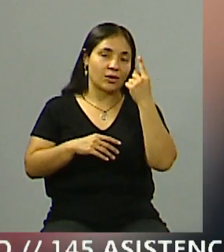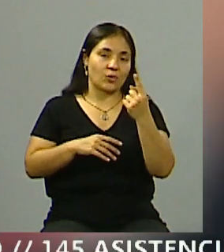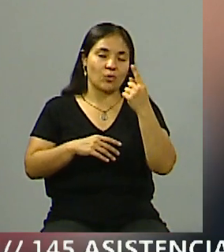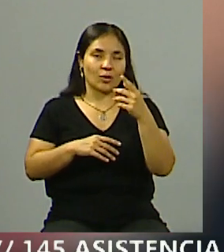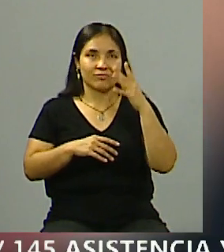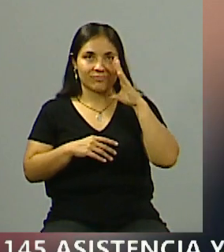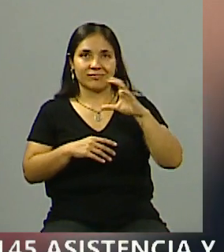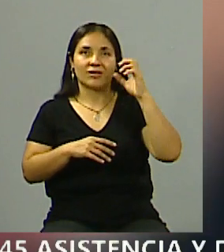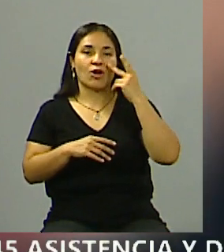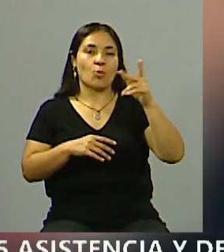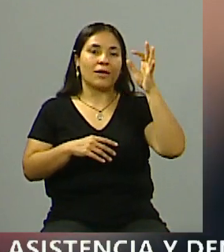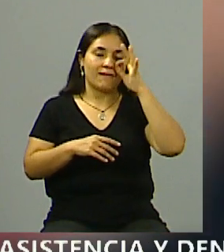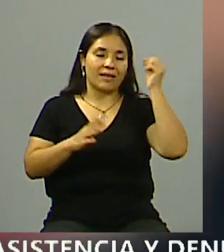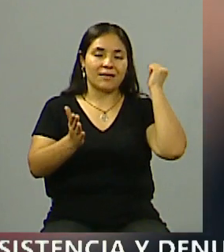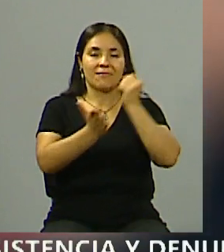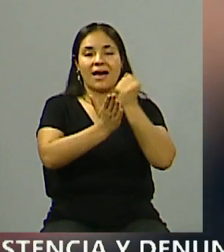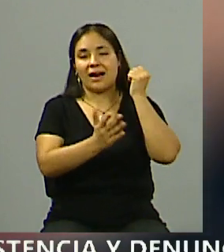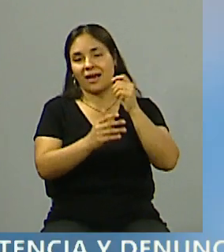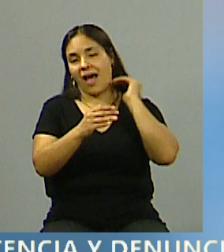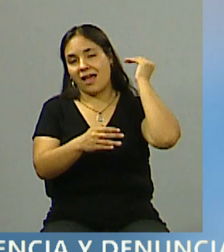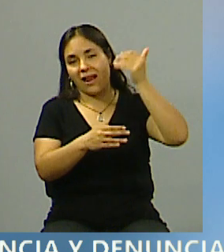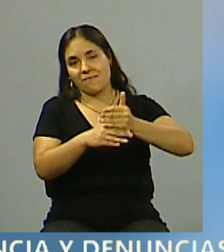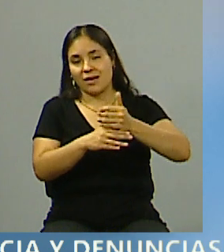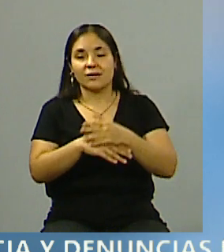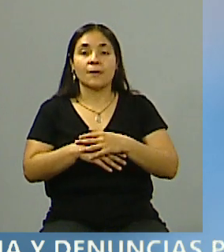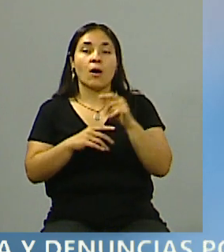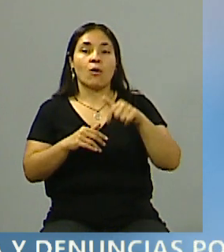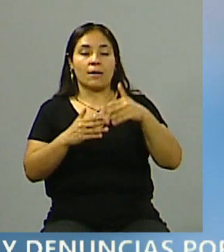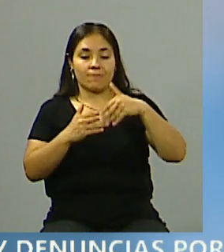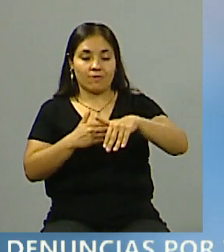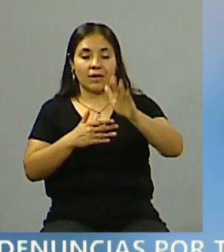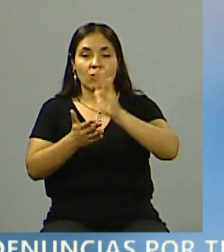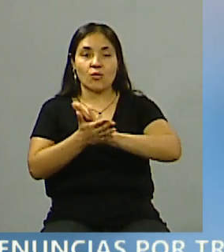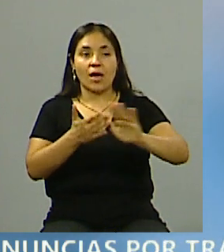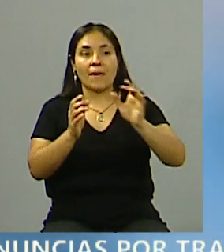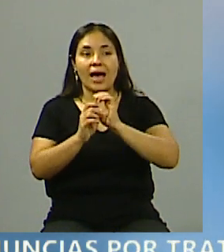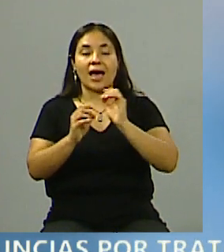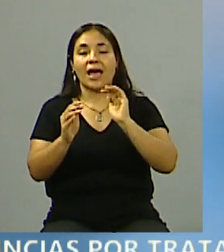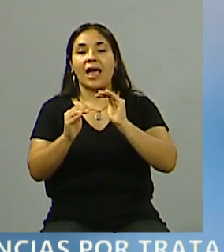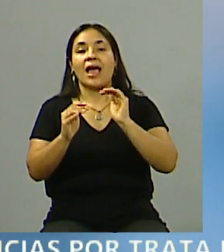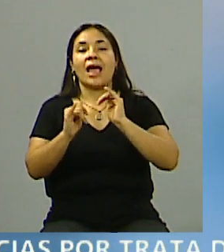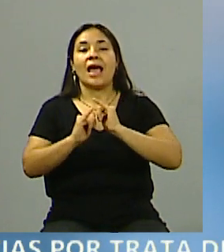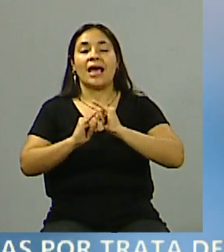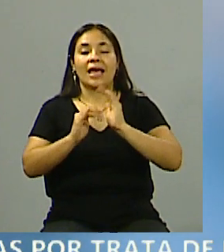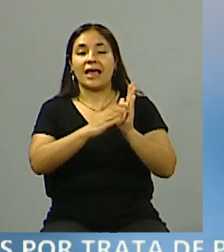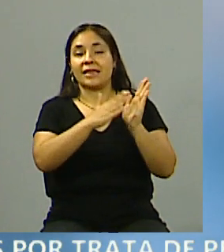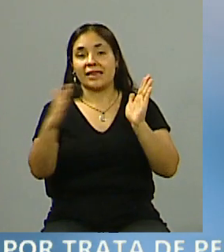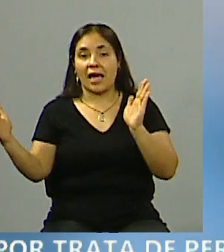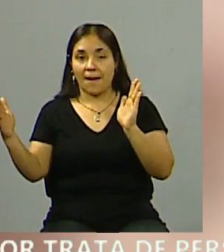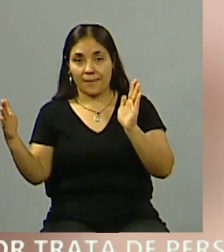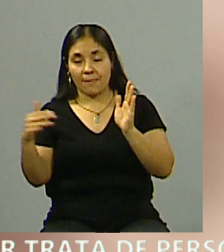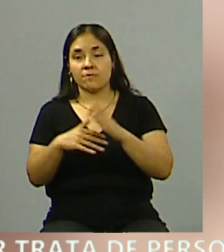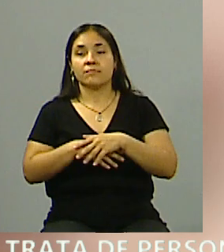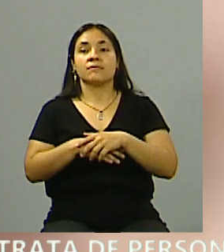2021. Y lo que estamos viendo también en esta nueva etapa es que eso que se empezó a insinuar